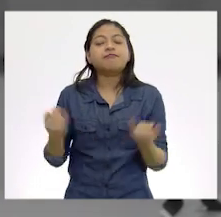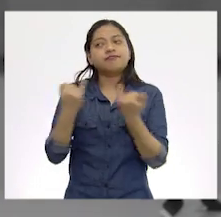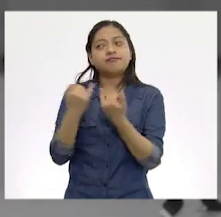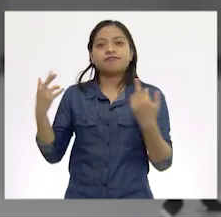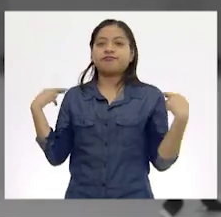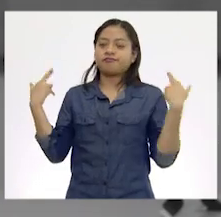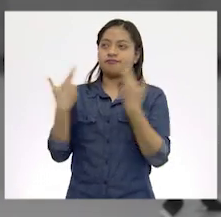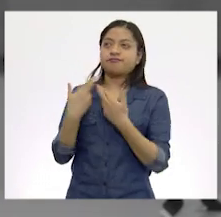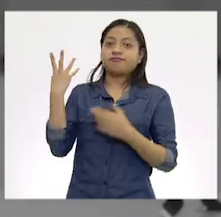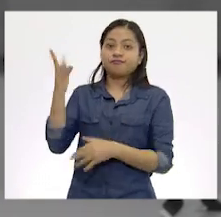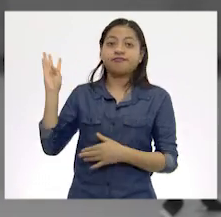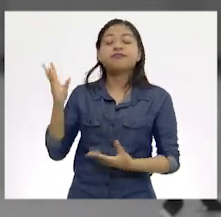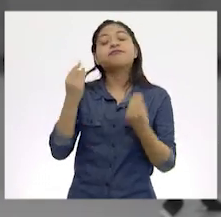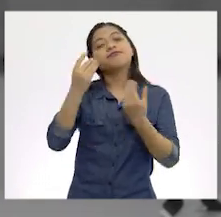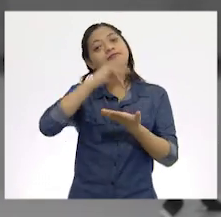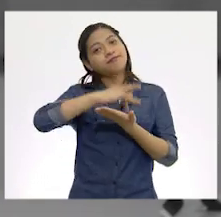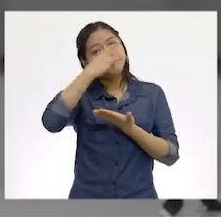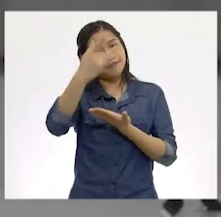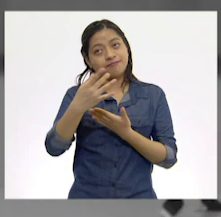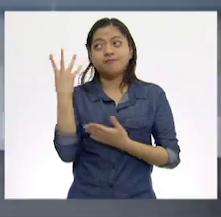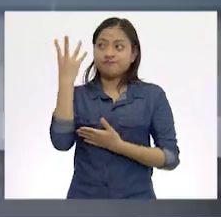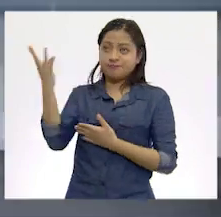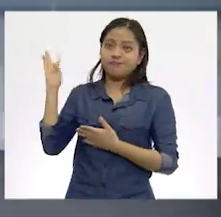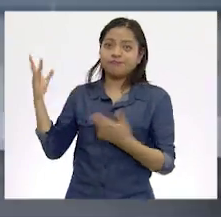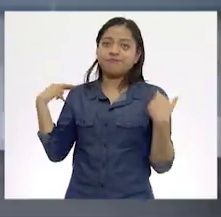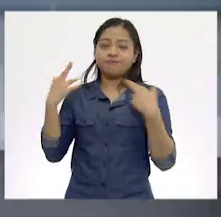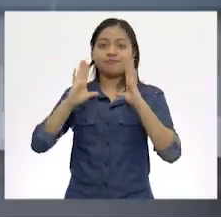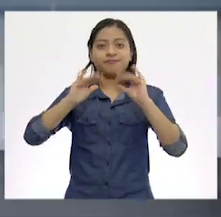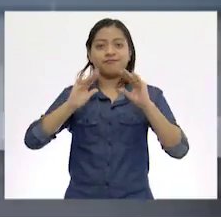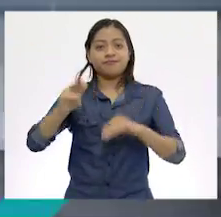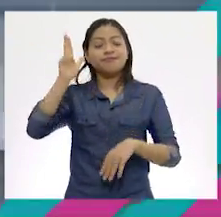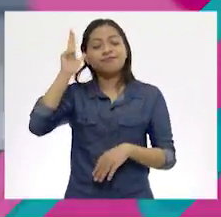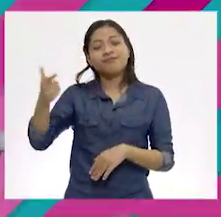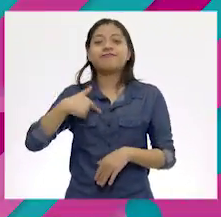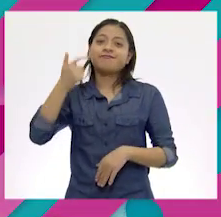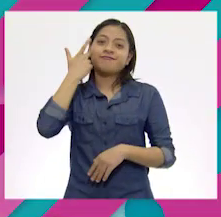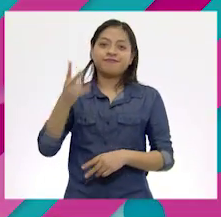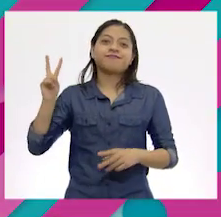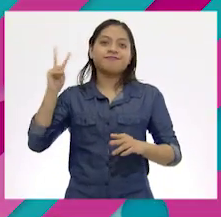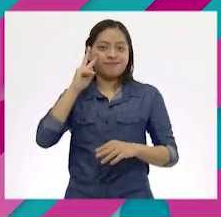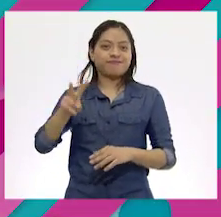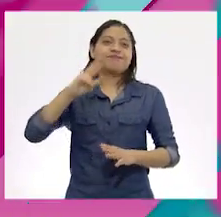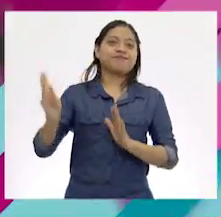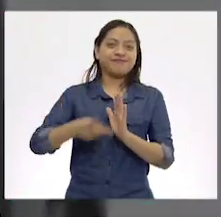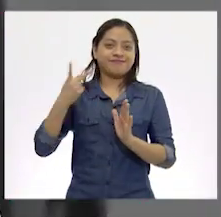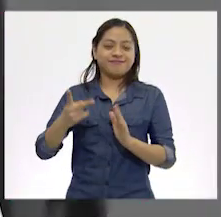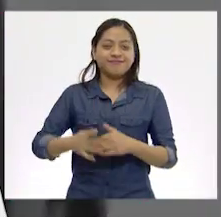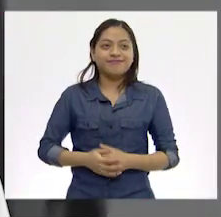maestros. Muchas gracias por todas las cosas que me han enseñado. Hola, ya los quiero ver.